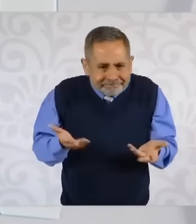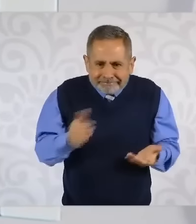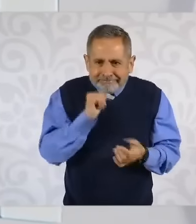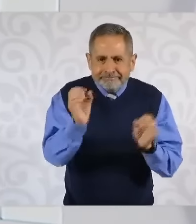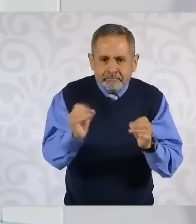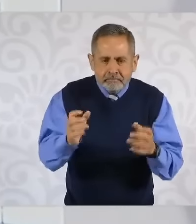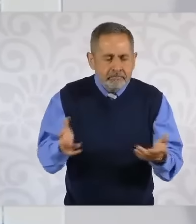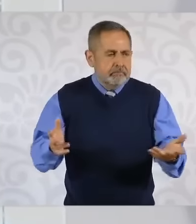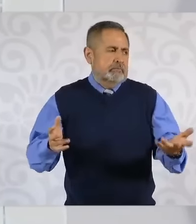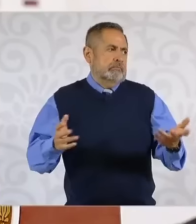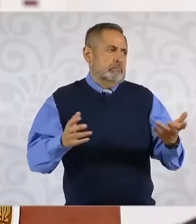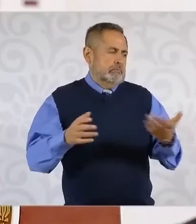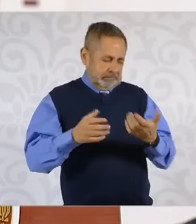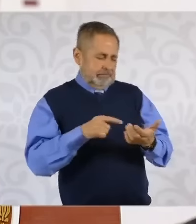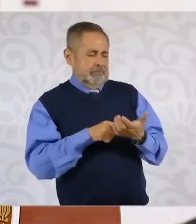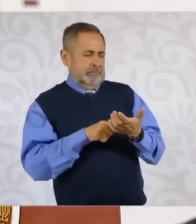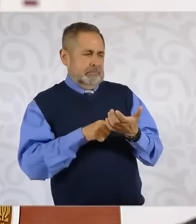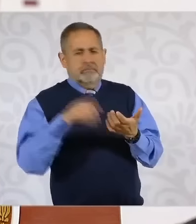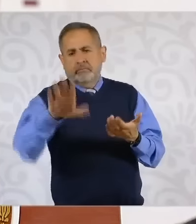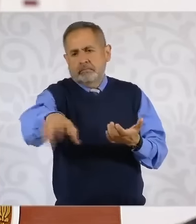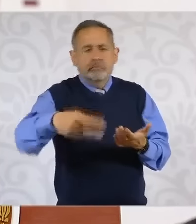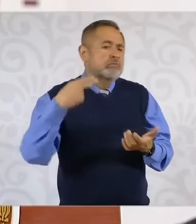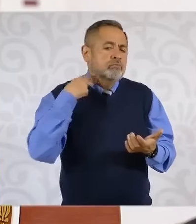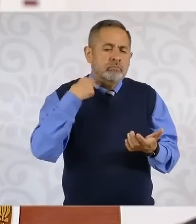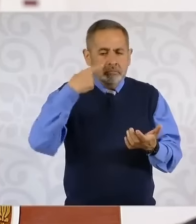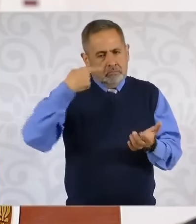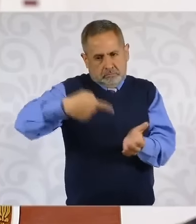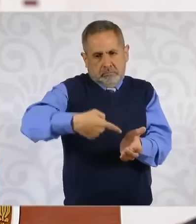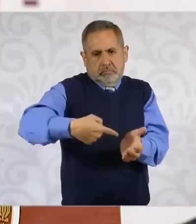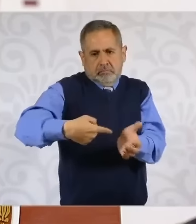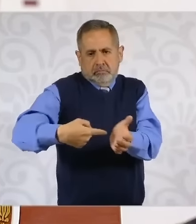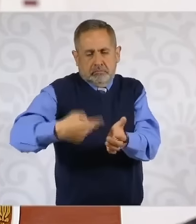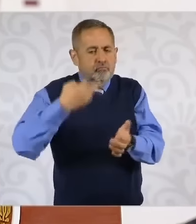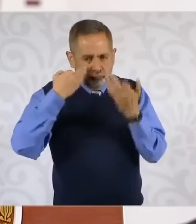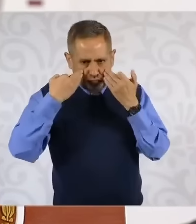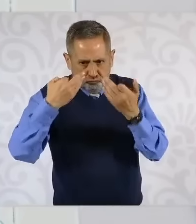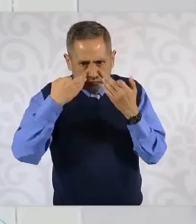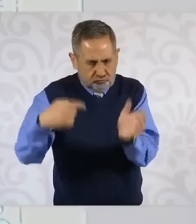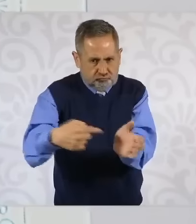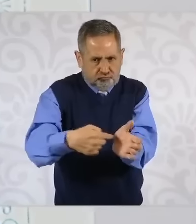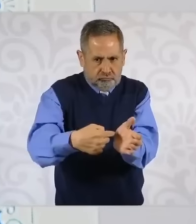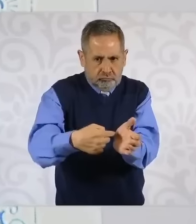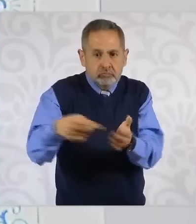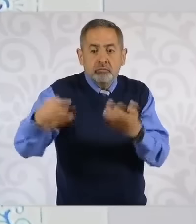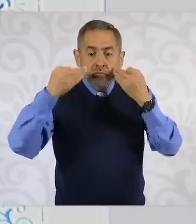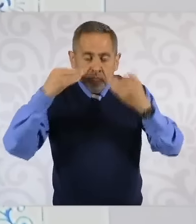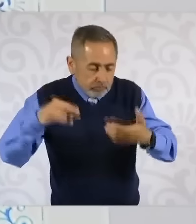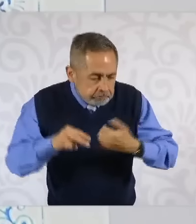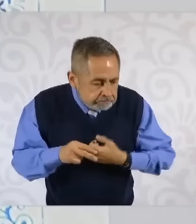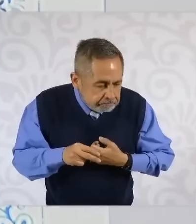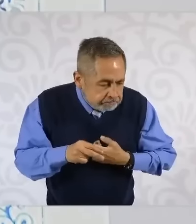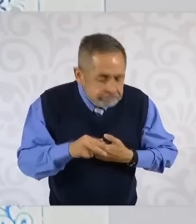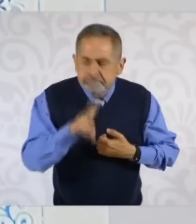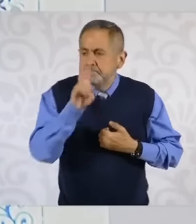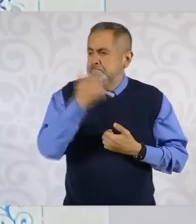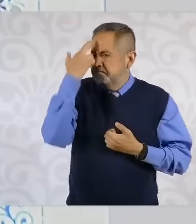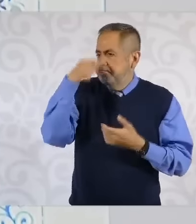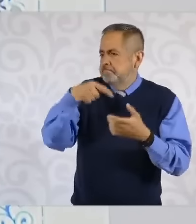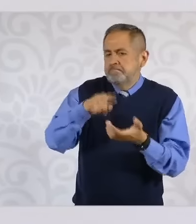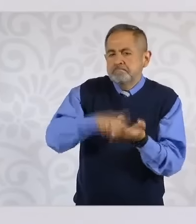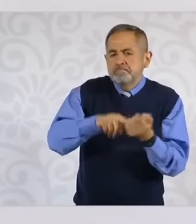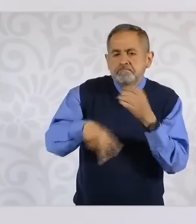Entonces, llama a un notario y dice, por favor, certifica que no hemos sido notificados porque la notificación no dice nada.